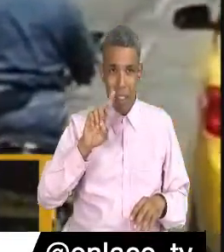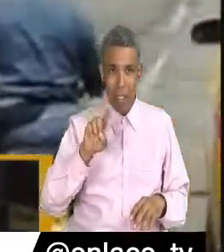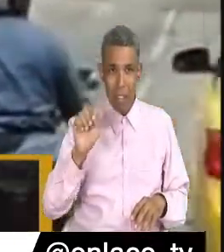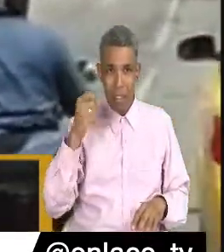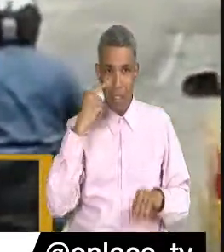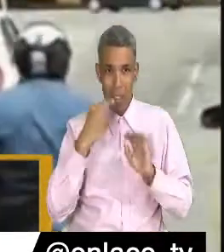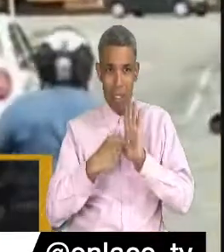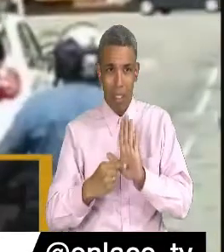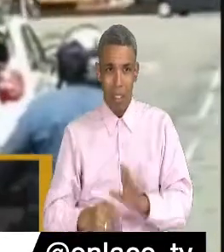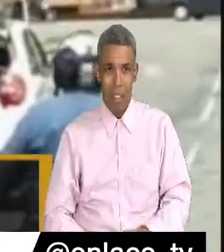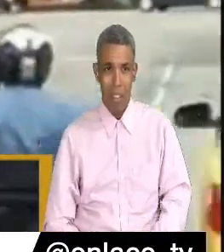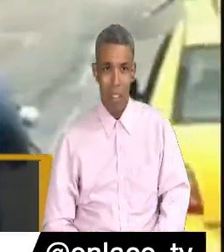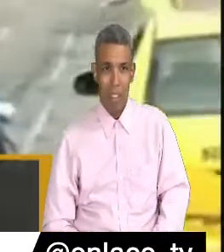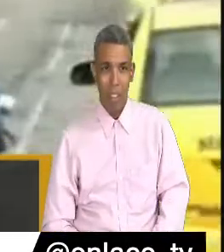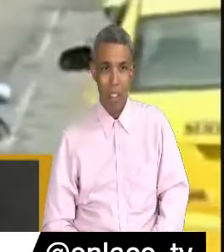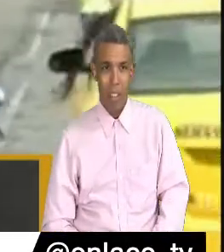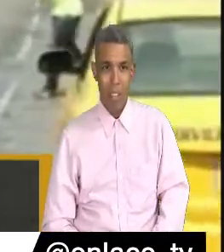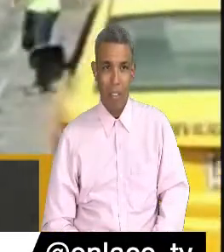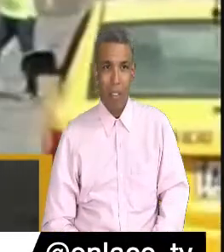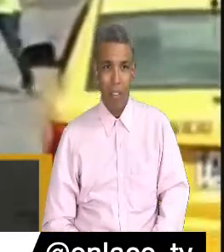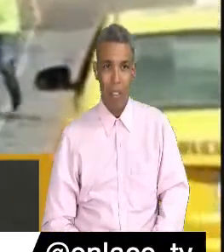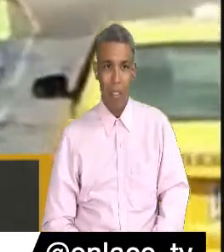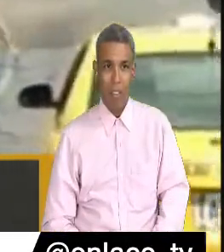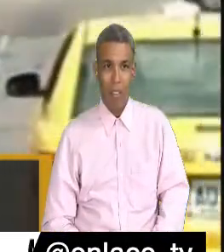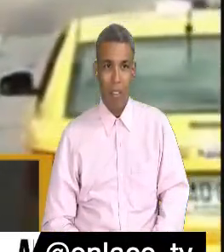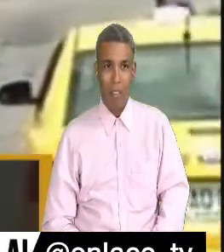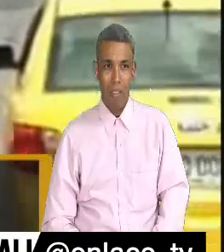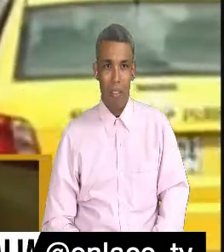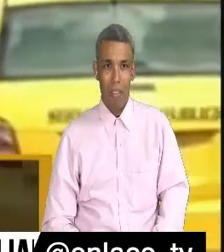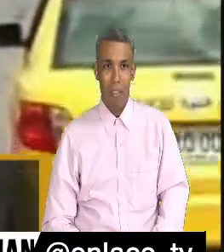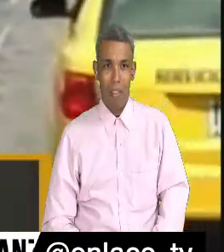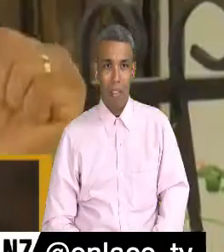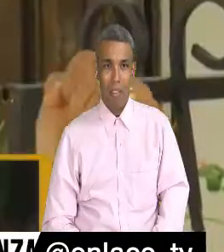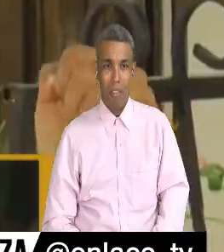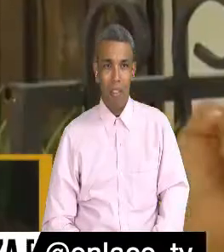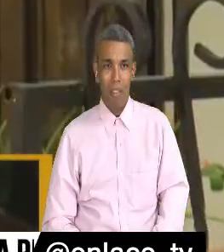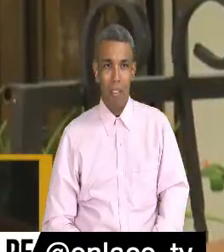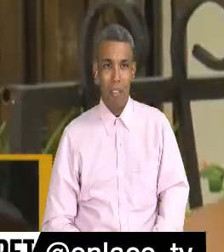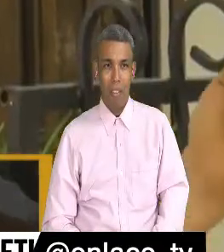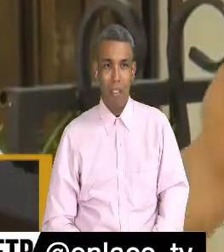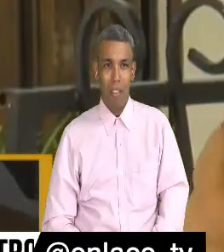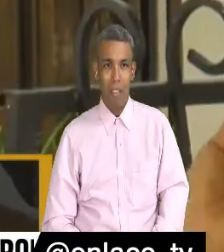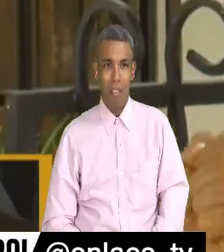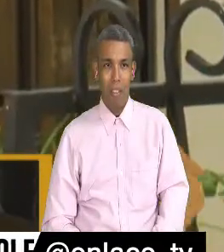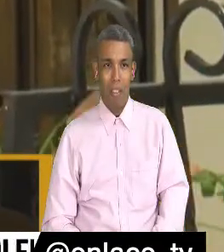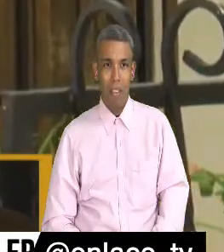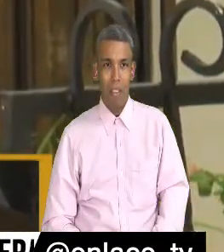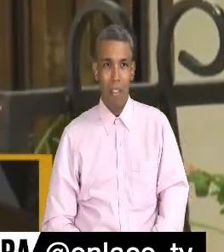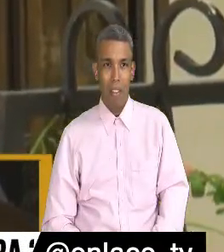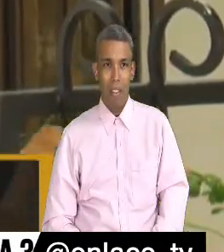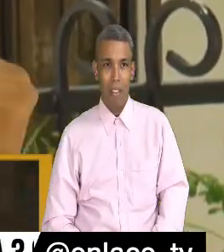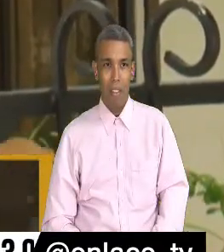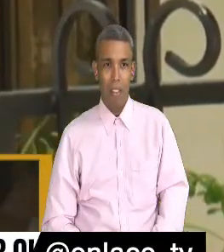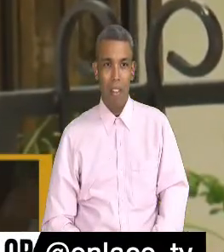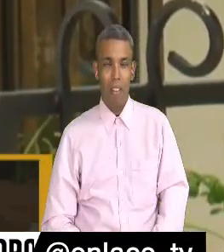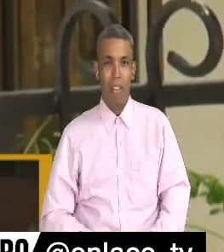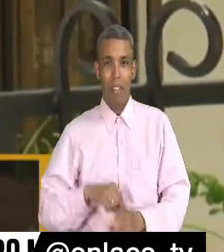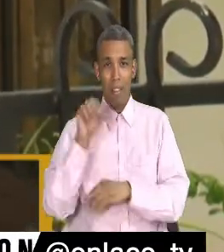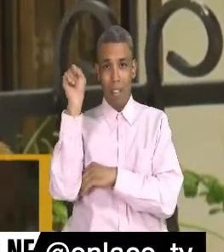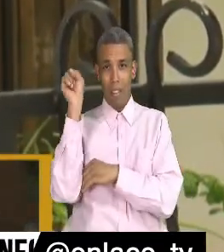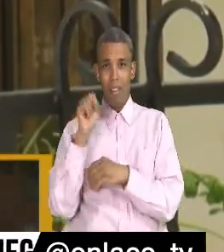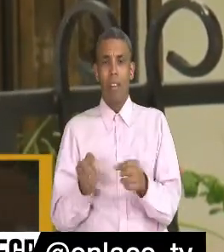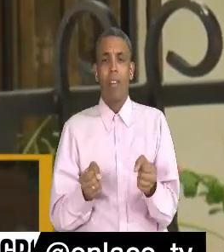Baja, en el que el agredido con un machete resultó herido en ambas manos. Me meto por entre medio, evitando tocarlo a él y que la mula no me acabe. Entonces,